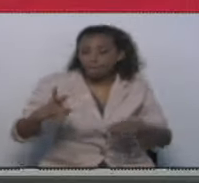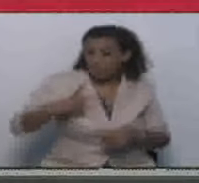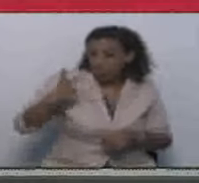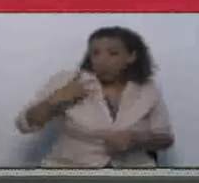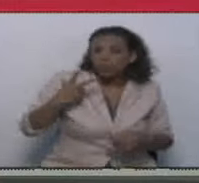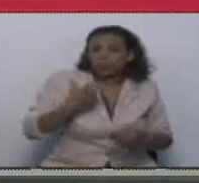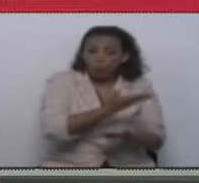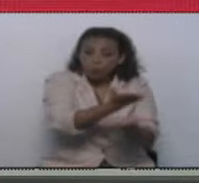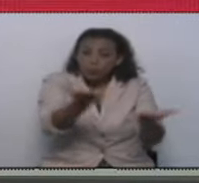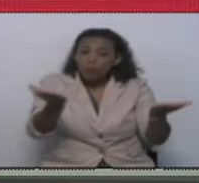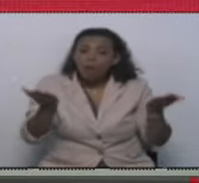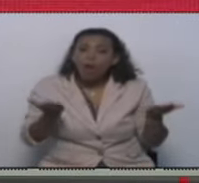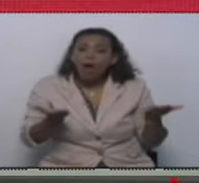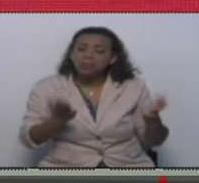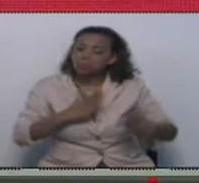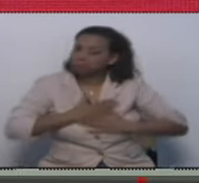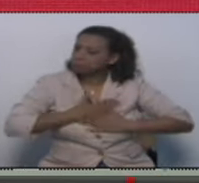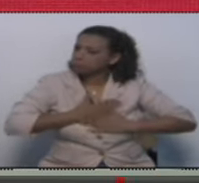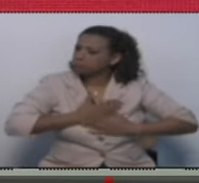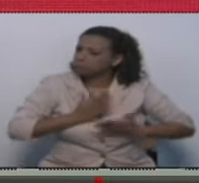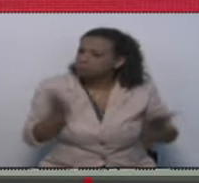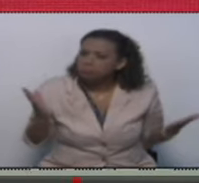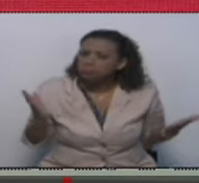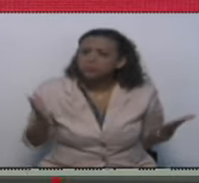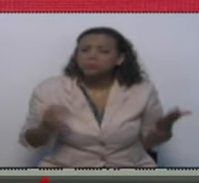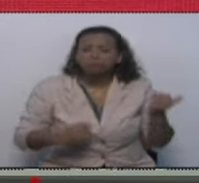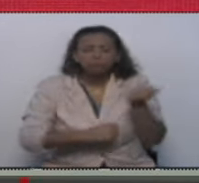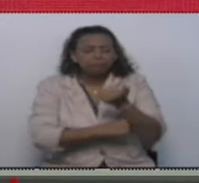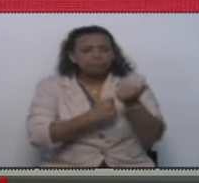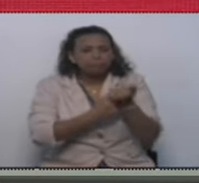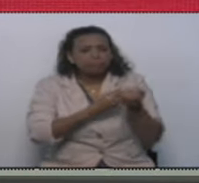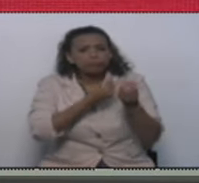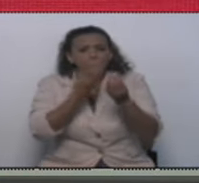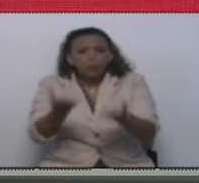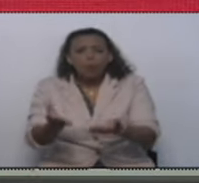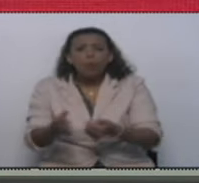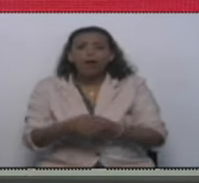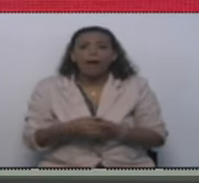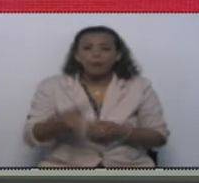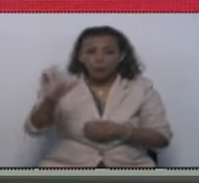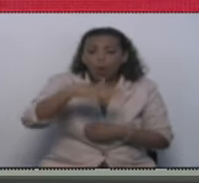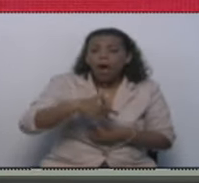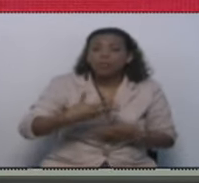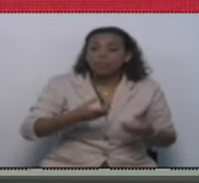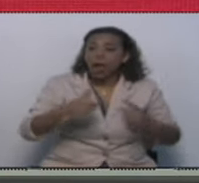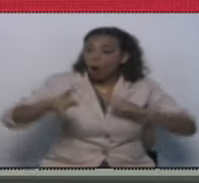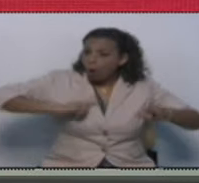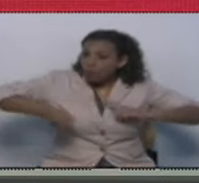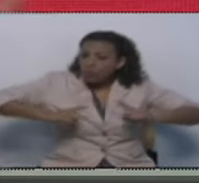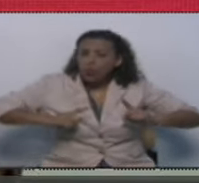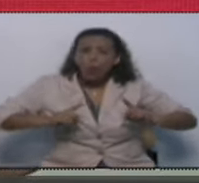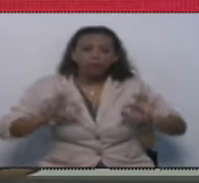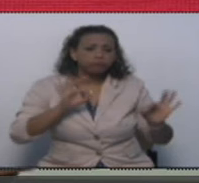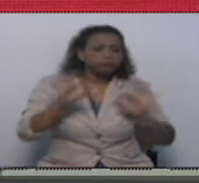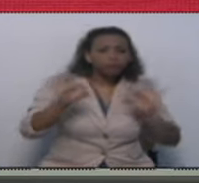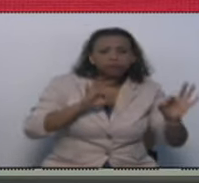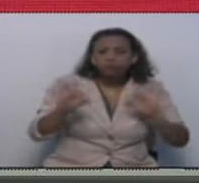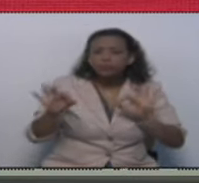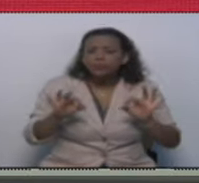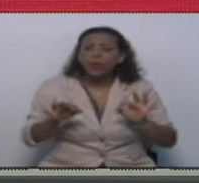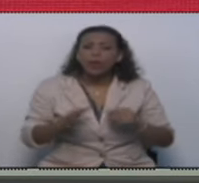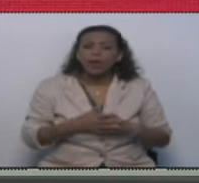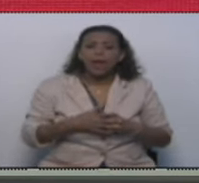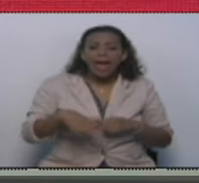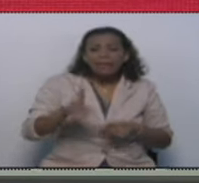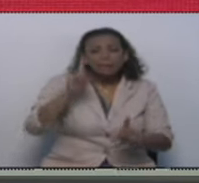ellos mostraron todo el apoyo para que coordinar y cooperar